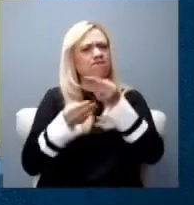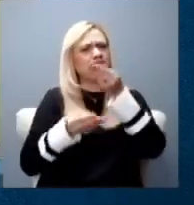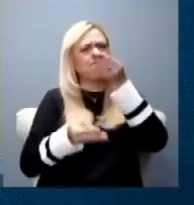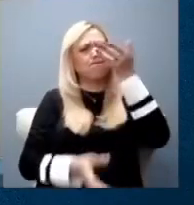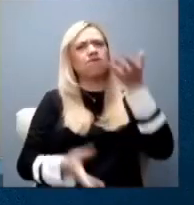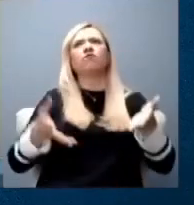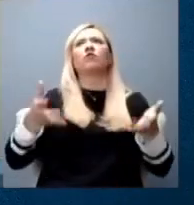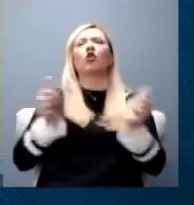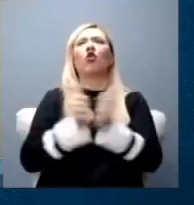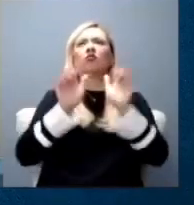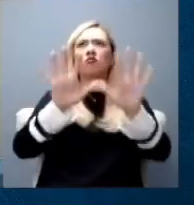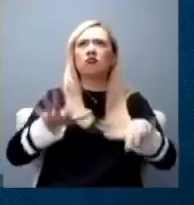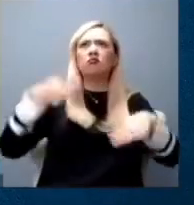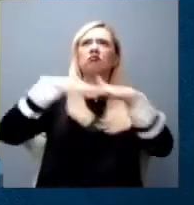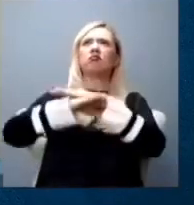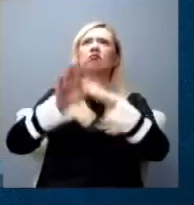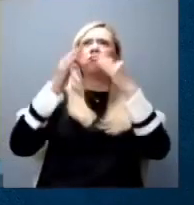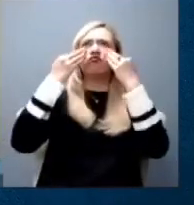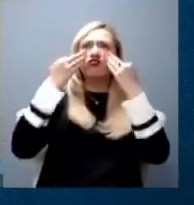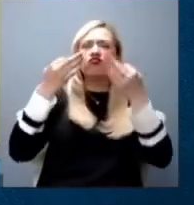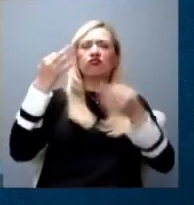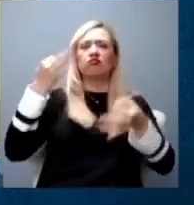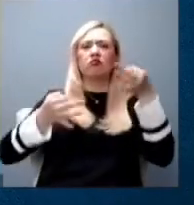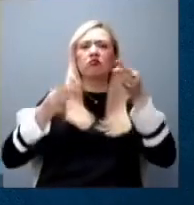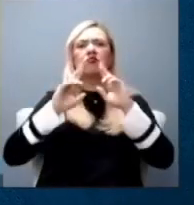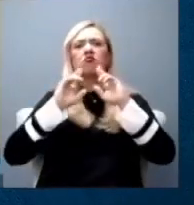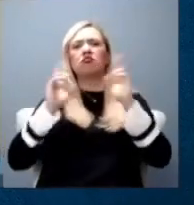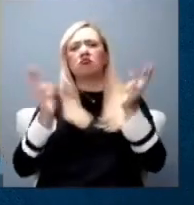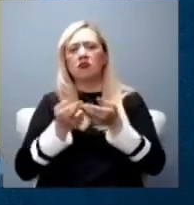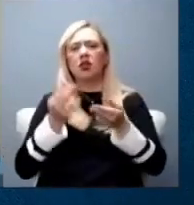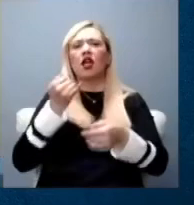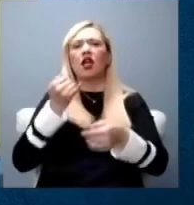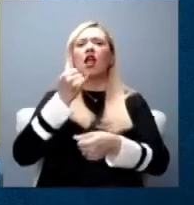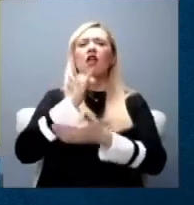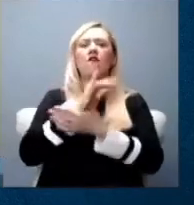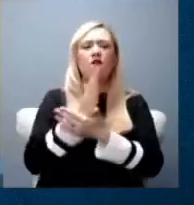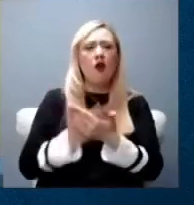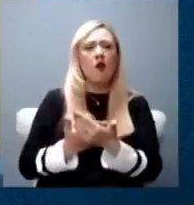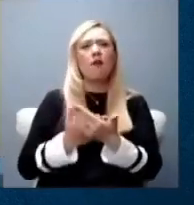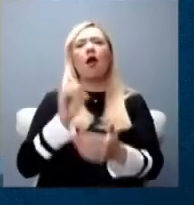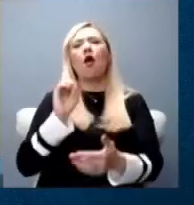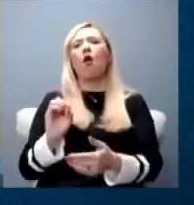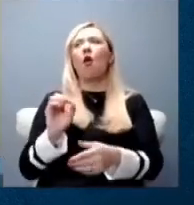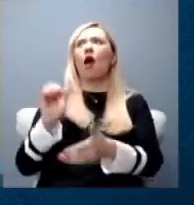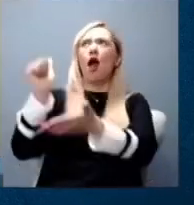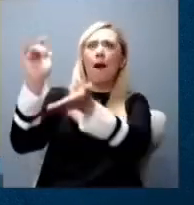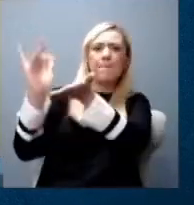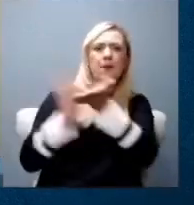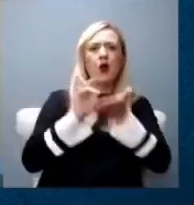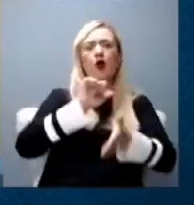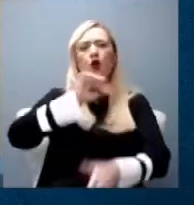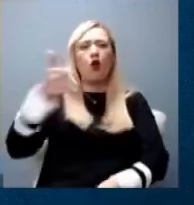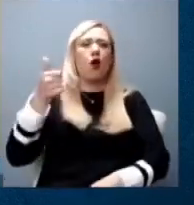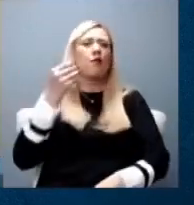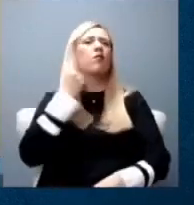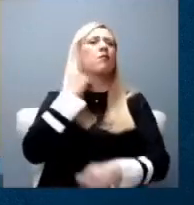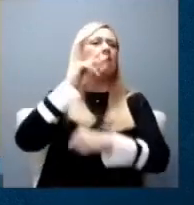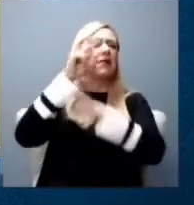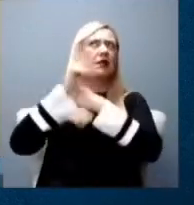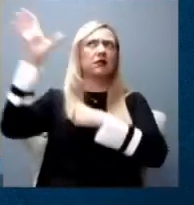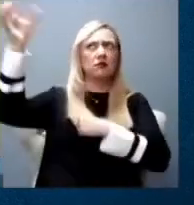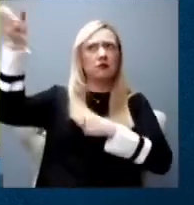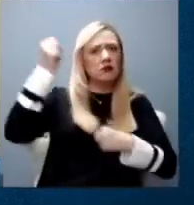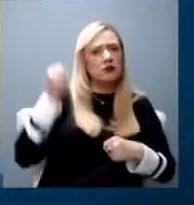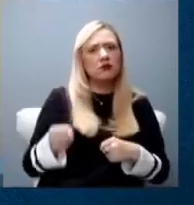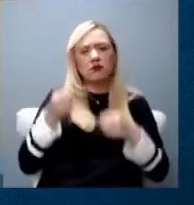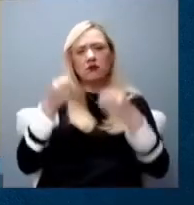y reuniones, están los informes de diferente tipo, las visitas in loco, están las relatorías especiales, por ejemplo, que pueden conocer